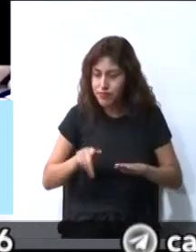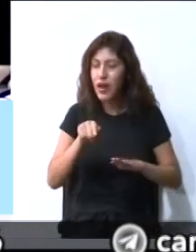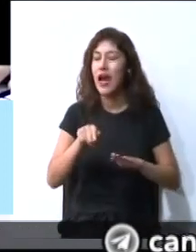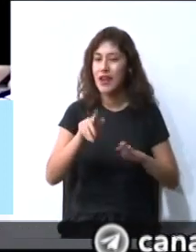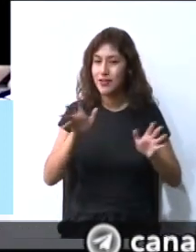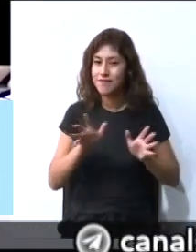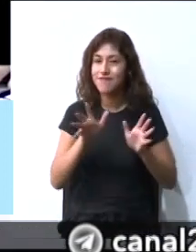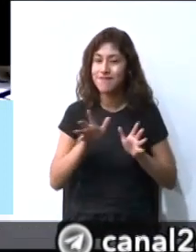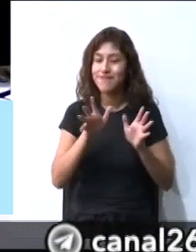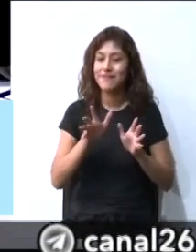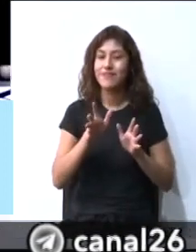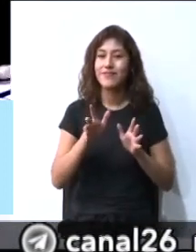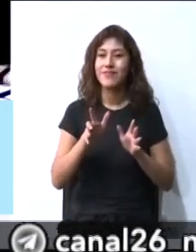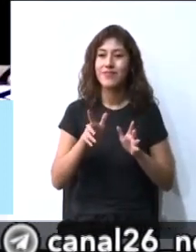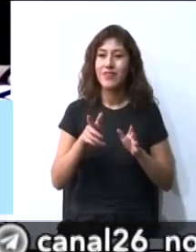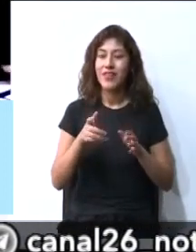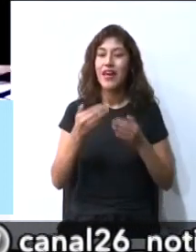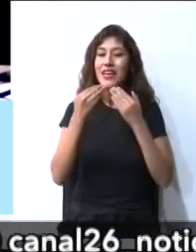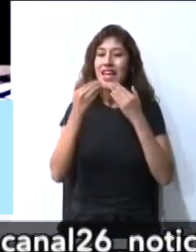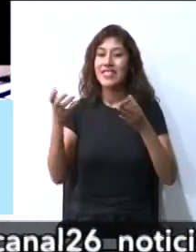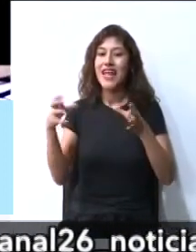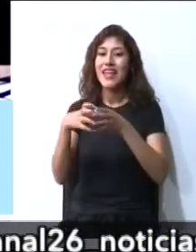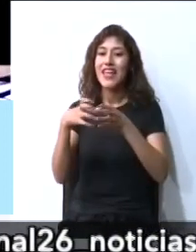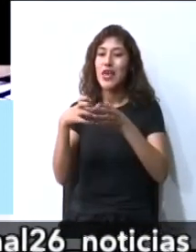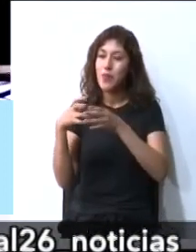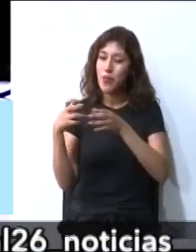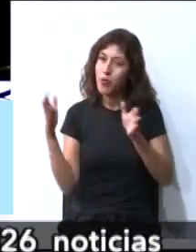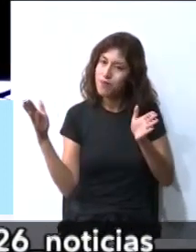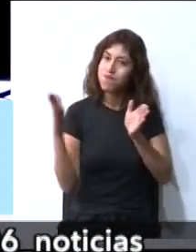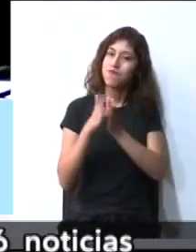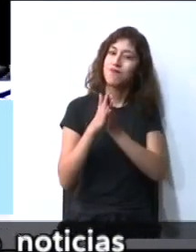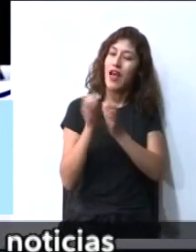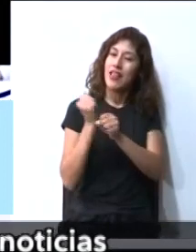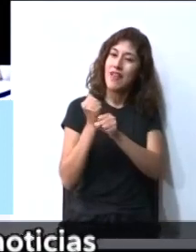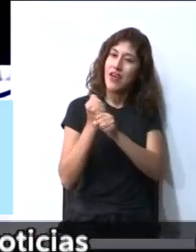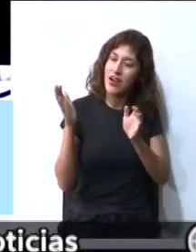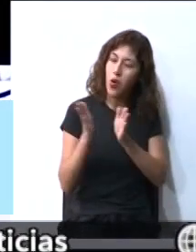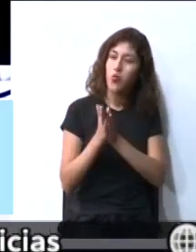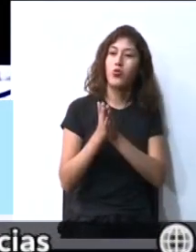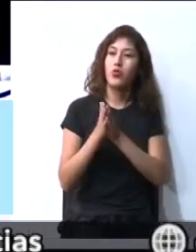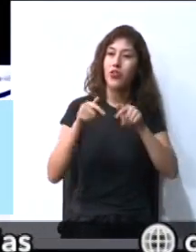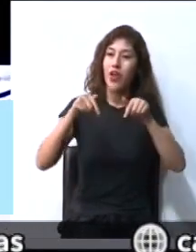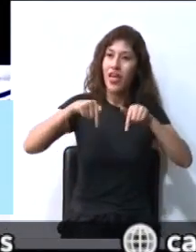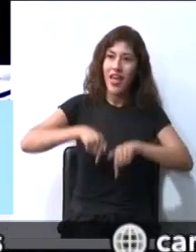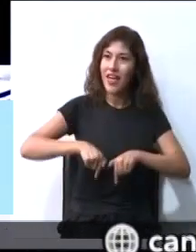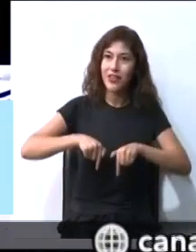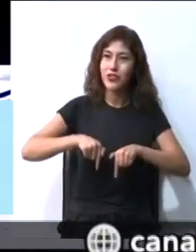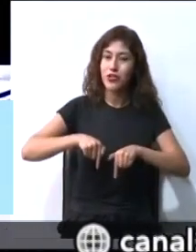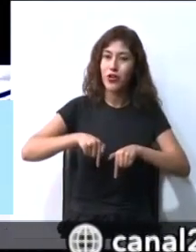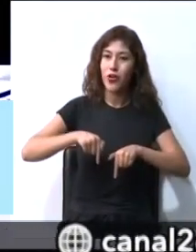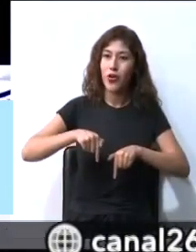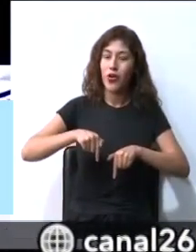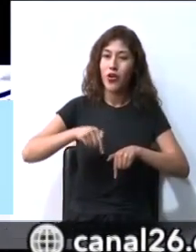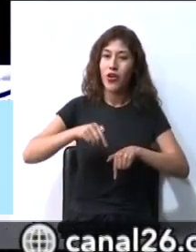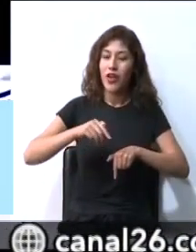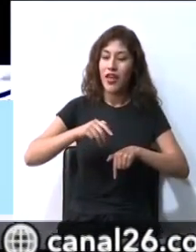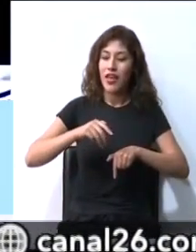siguen acompañadas por nuestros equipos. Esto es nivelar para arriba, esto es dar herramientas para salir